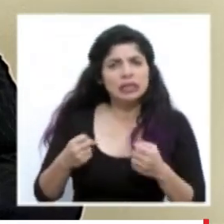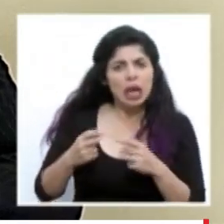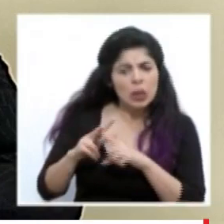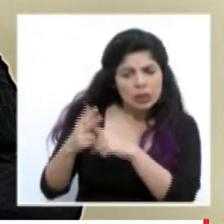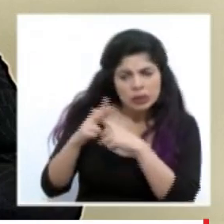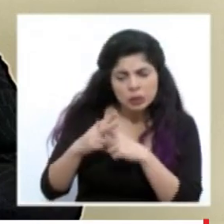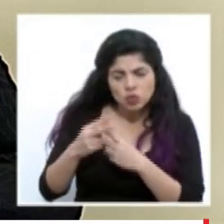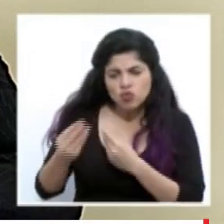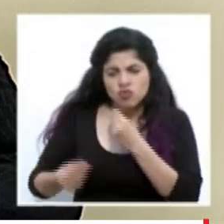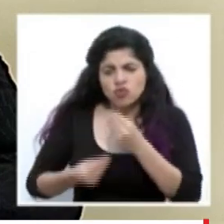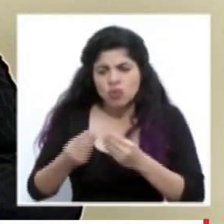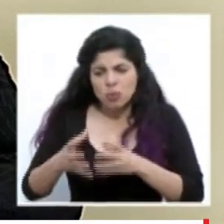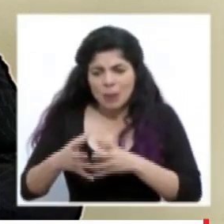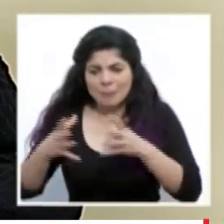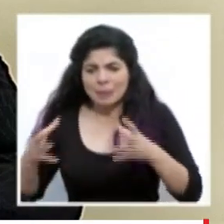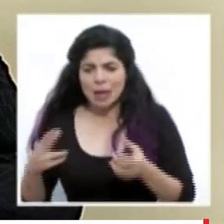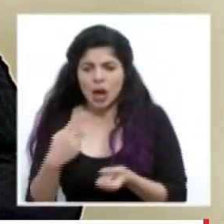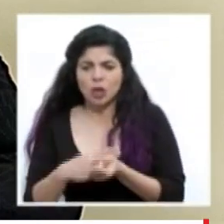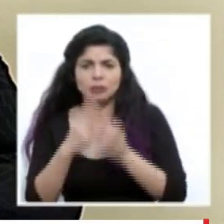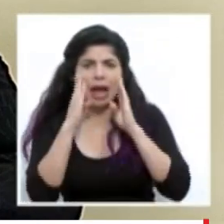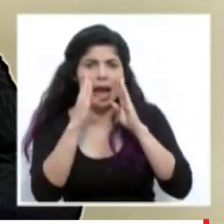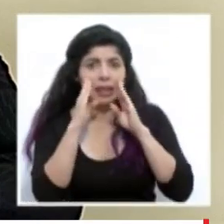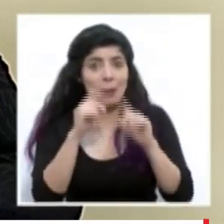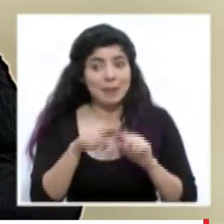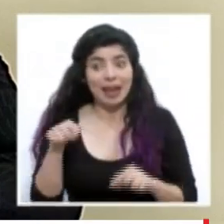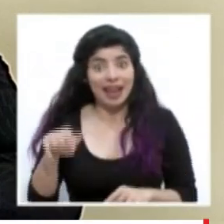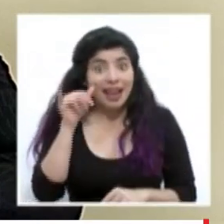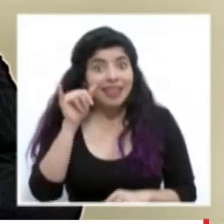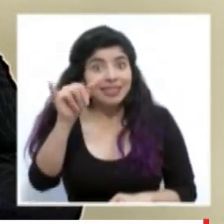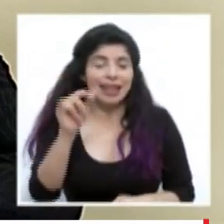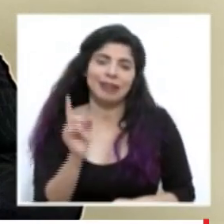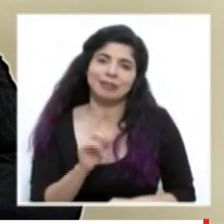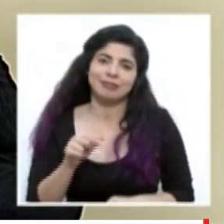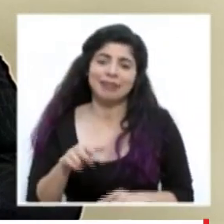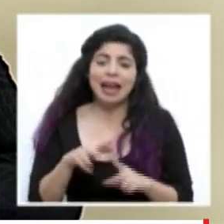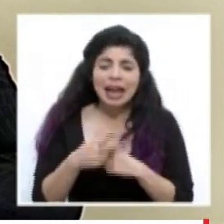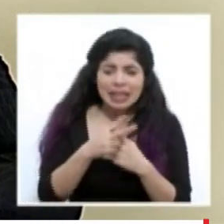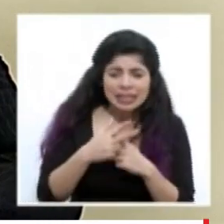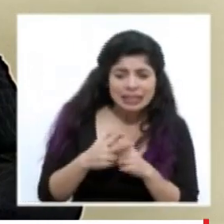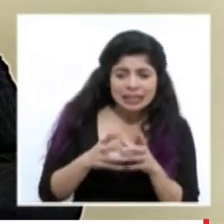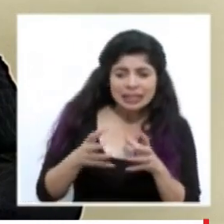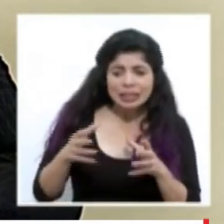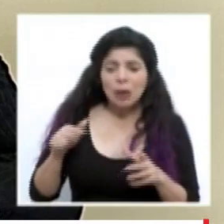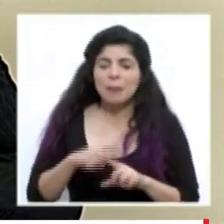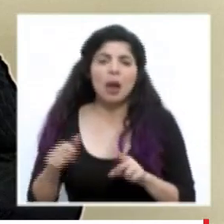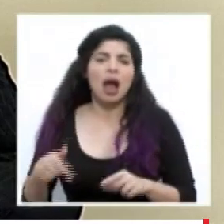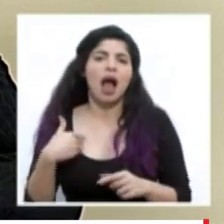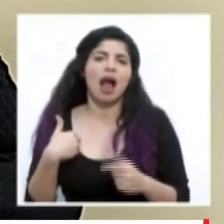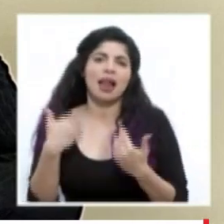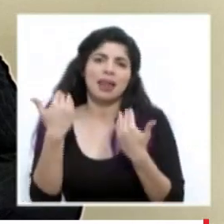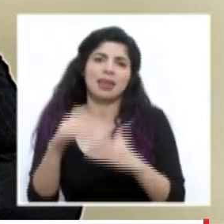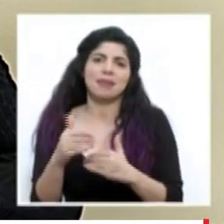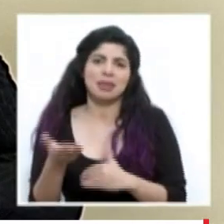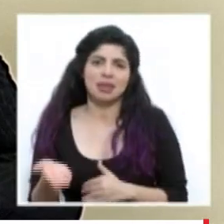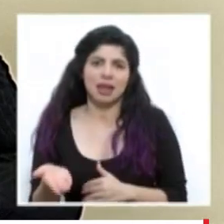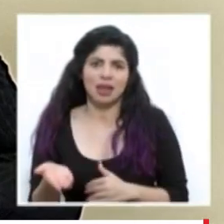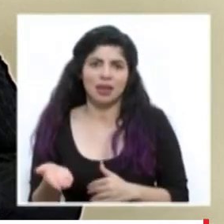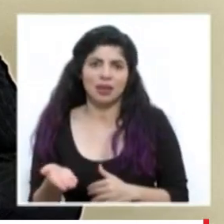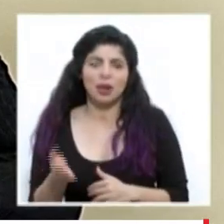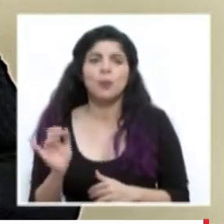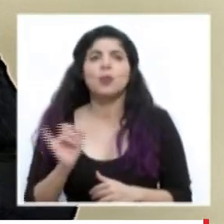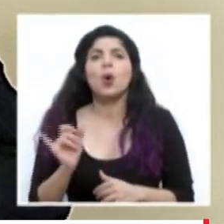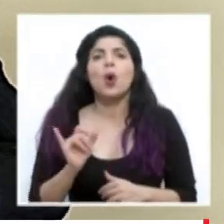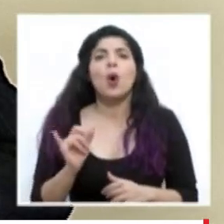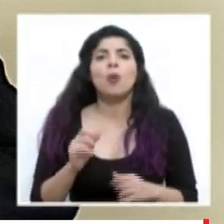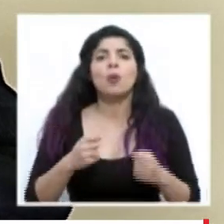para ampliar la capacidad hospitalaria, pero eso no es eterno. O sea, esos ajustes son con un espacio limitado, con un rango limitado. Eso es